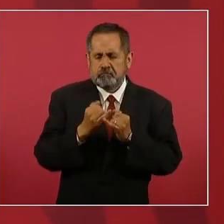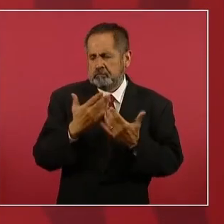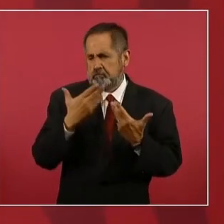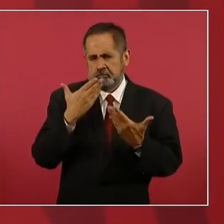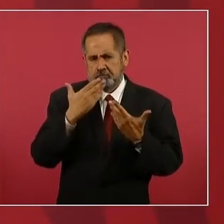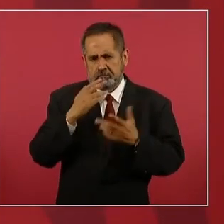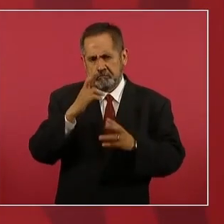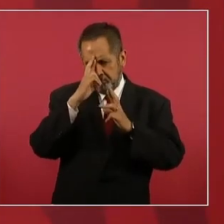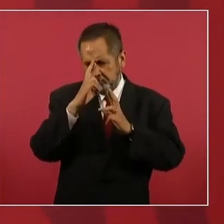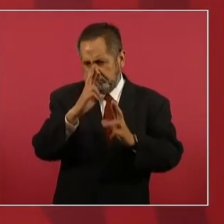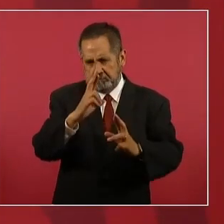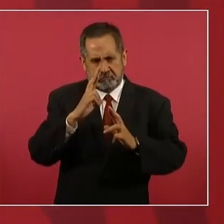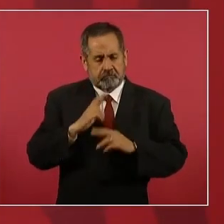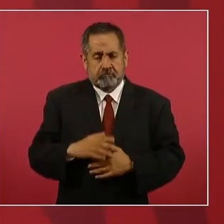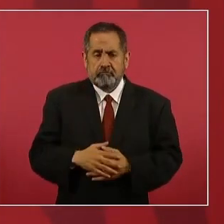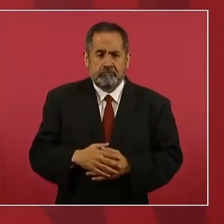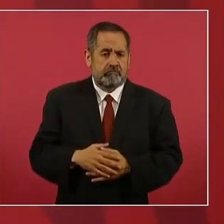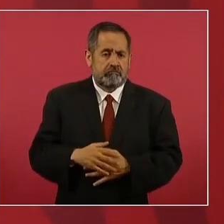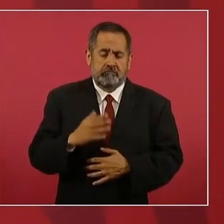que le tenemos